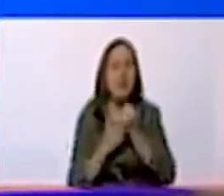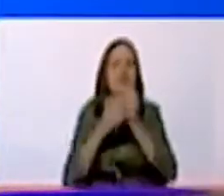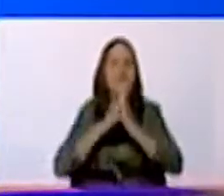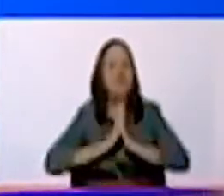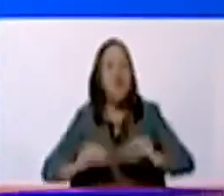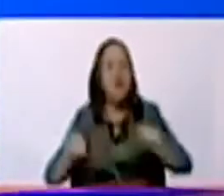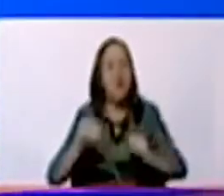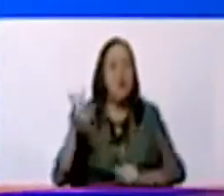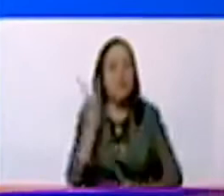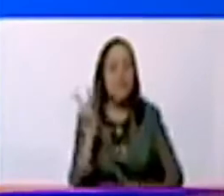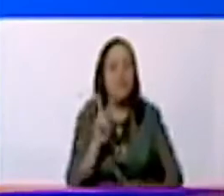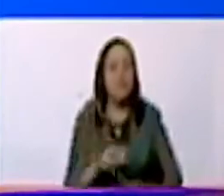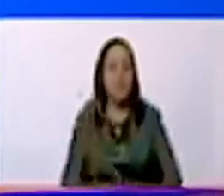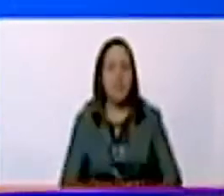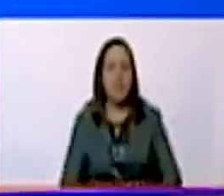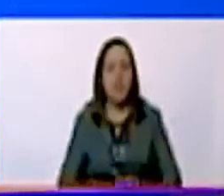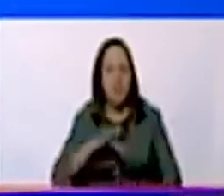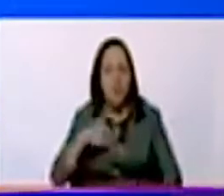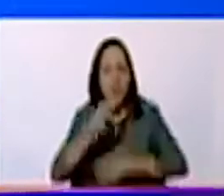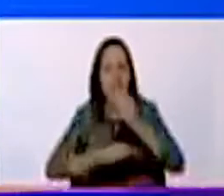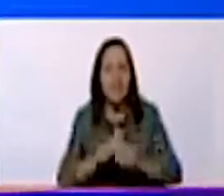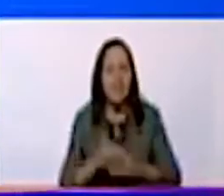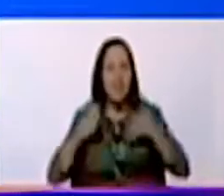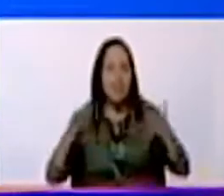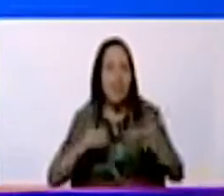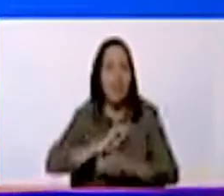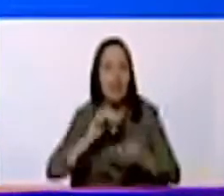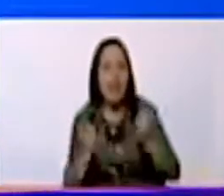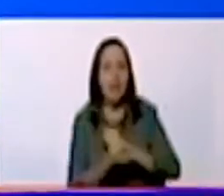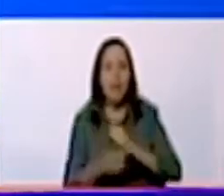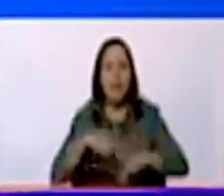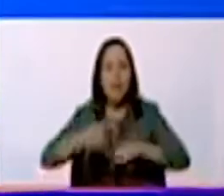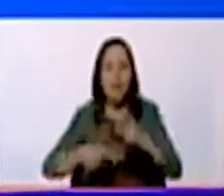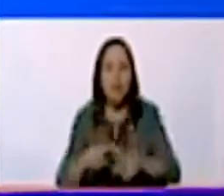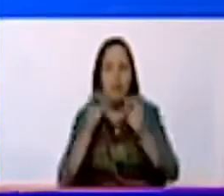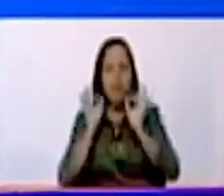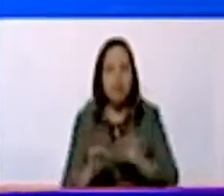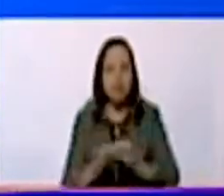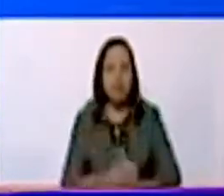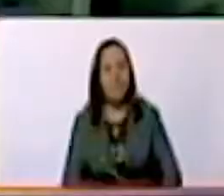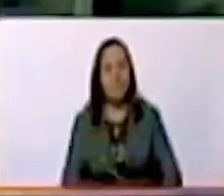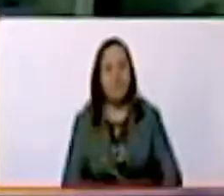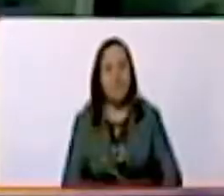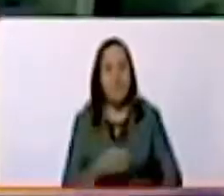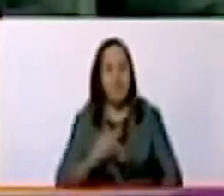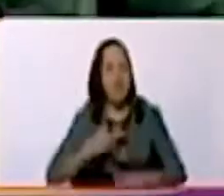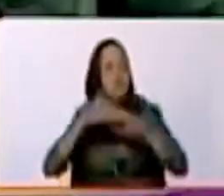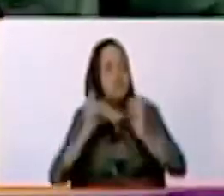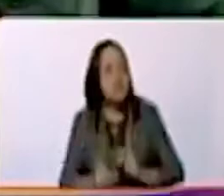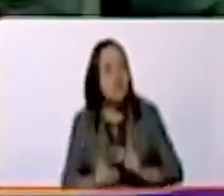el país para hacer un gran cambio y un gran proceso de rectificación en nuestra patria.